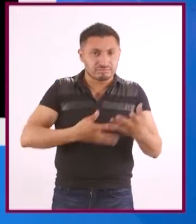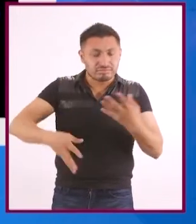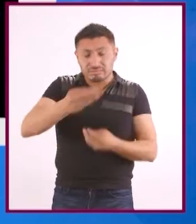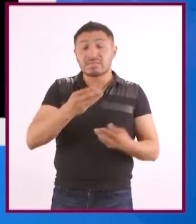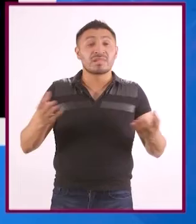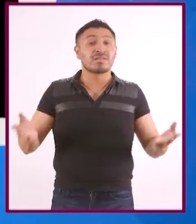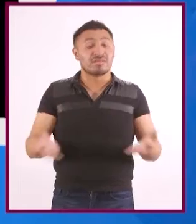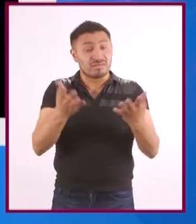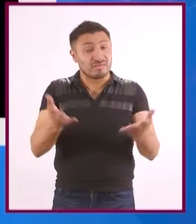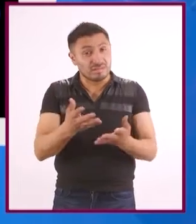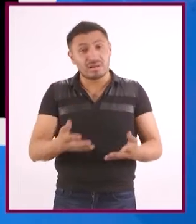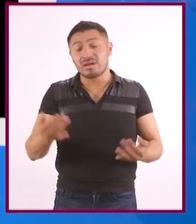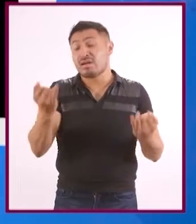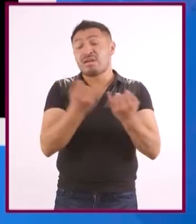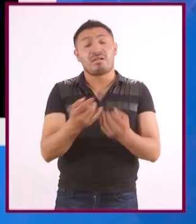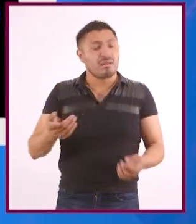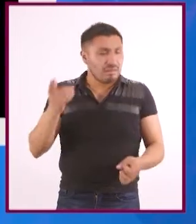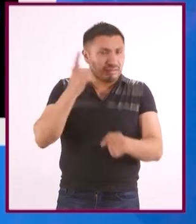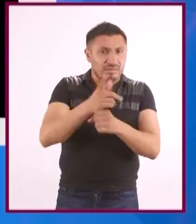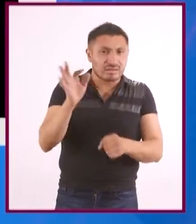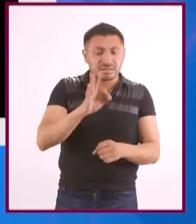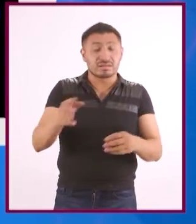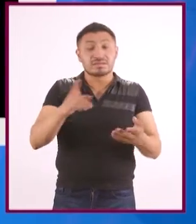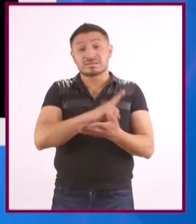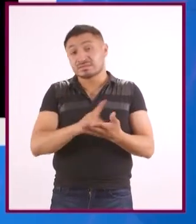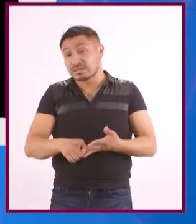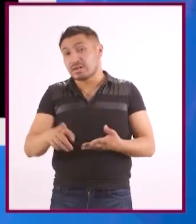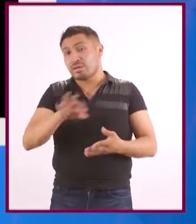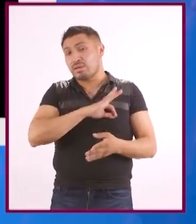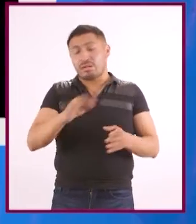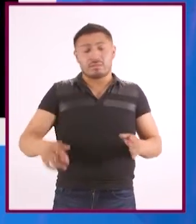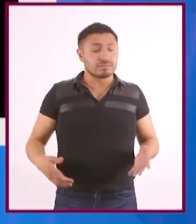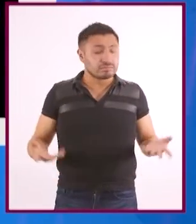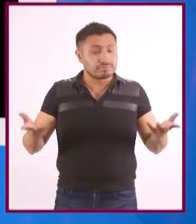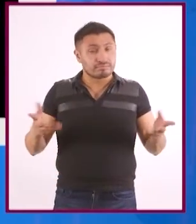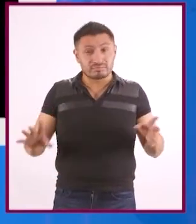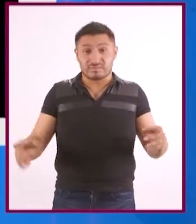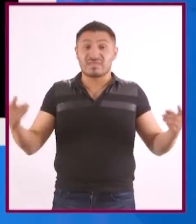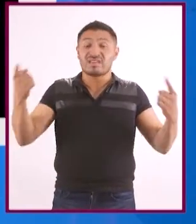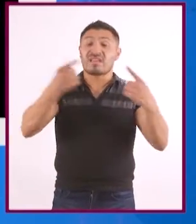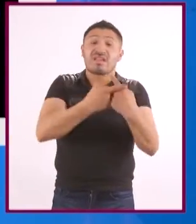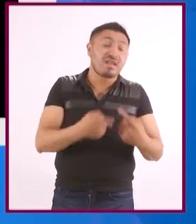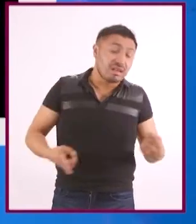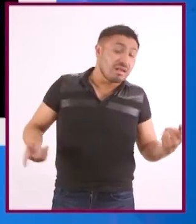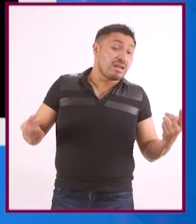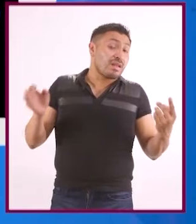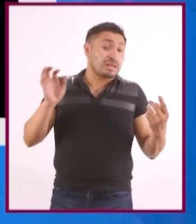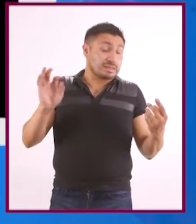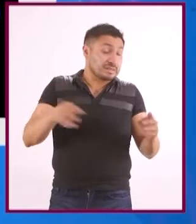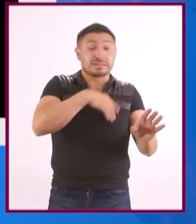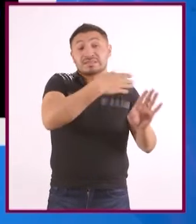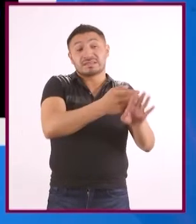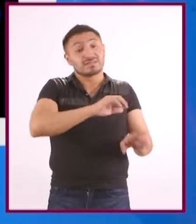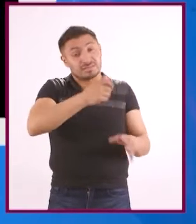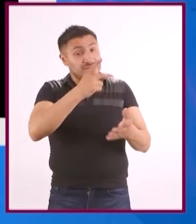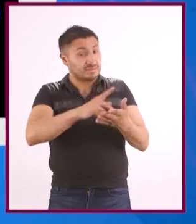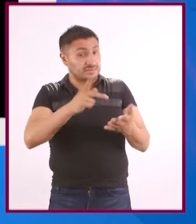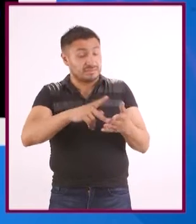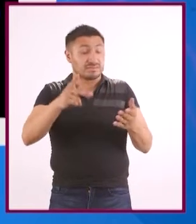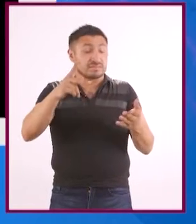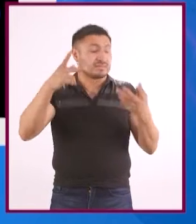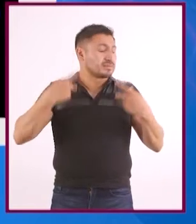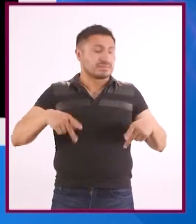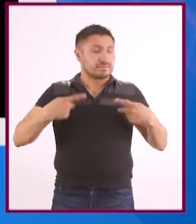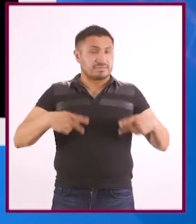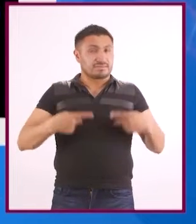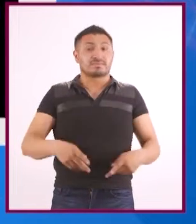también que ver si estos derechos pues que se presentan afectan los derechos de otras personas. Entonces, lo que